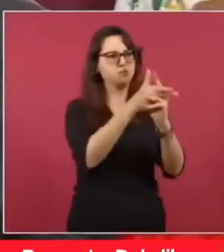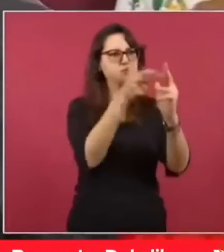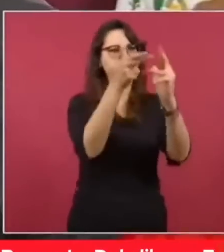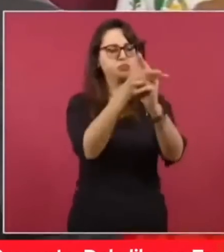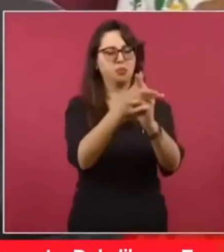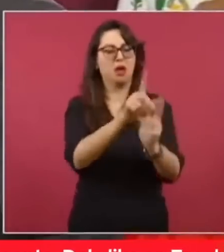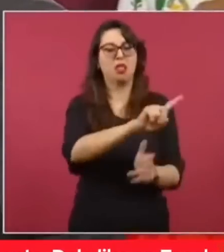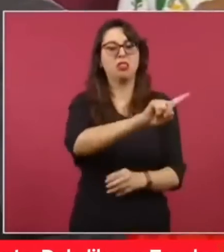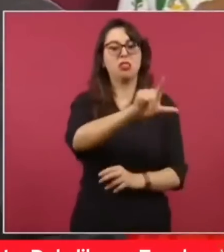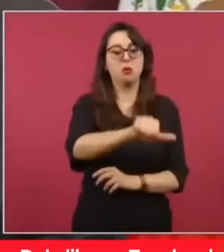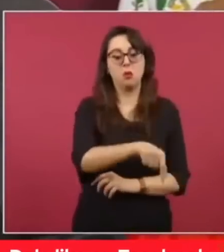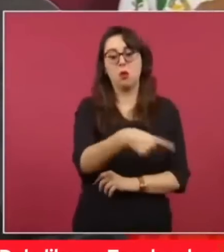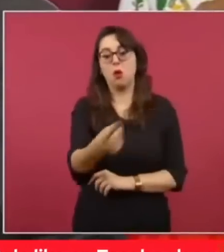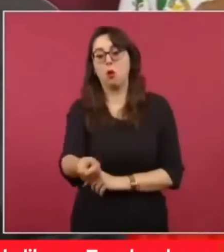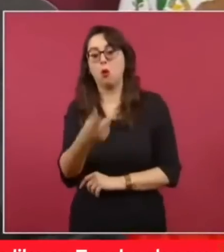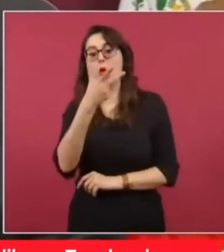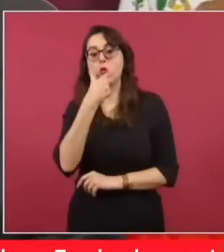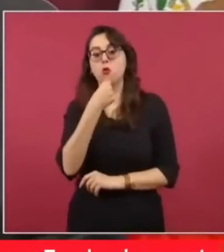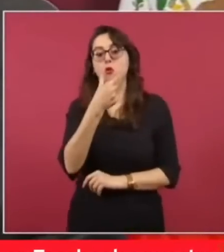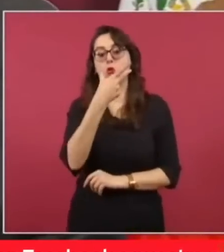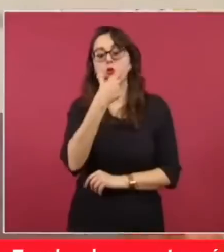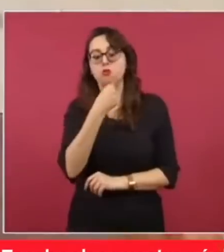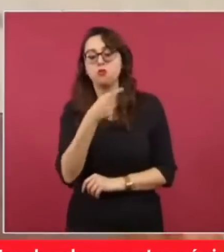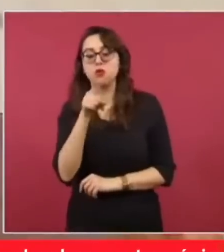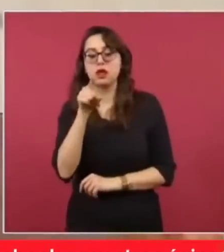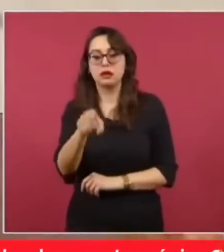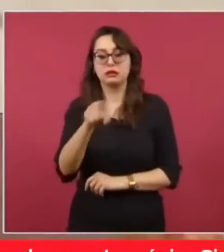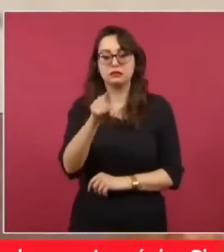los de derechos humanos